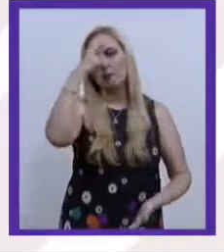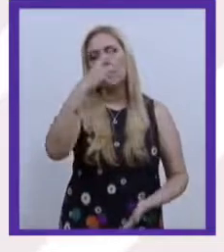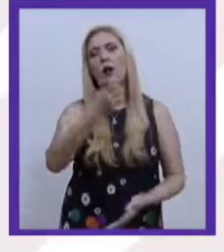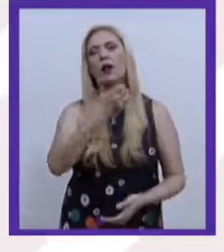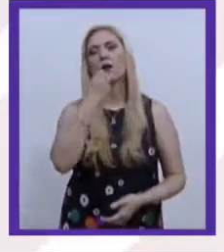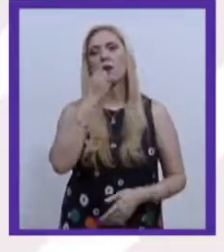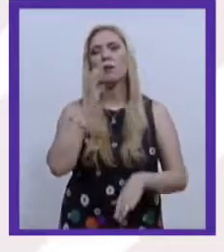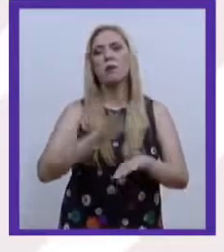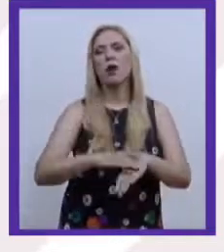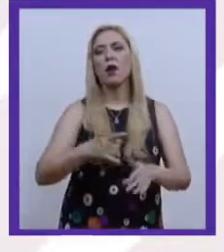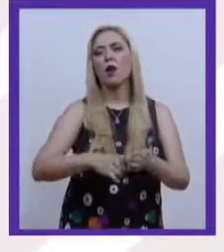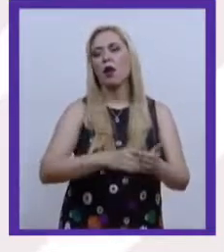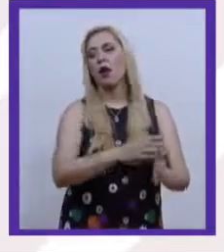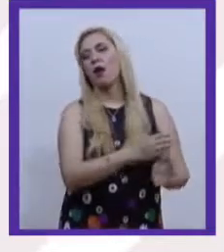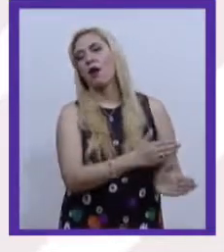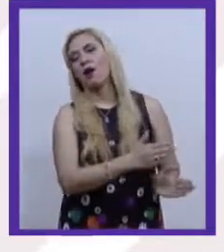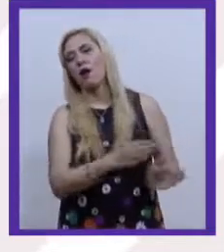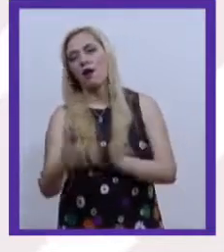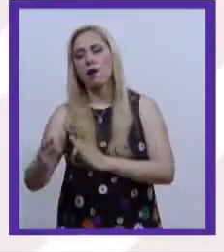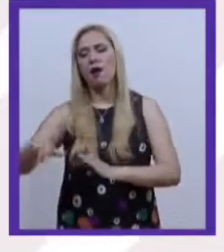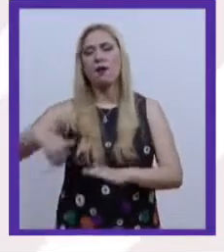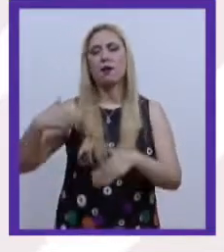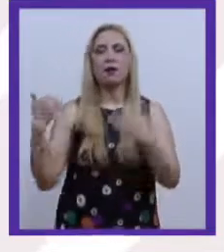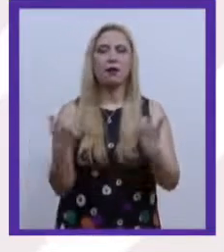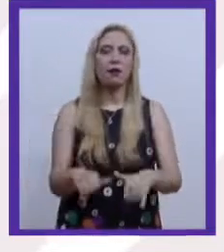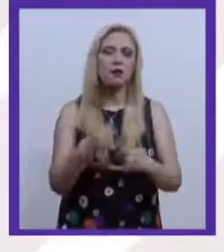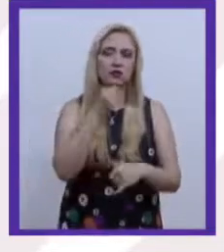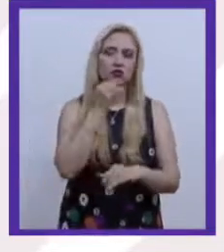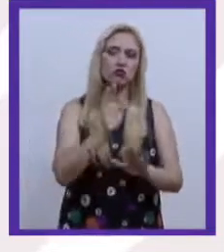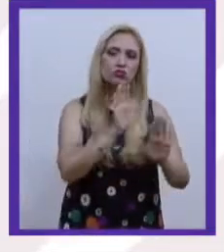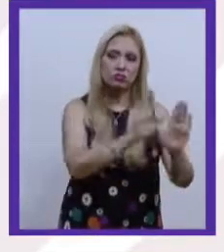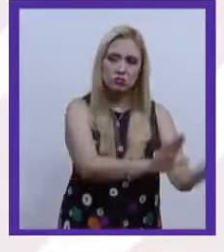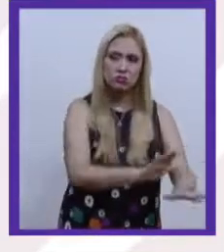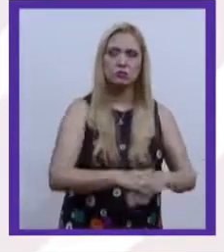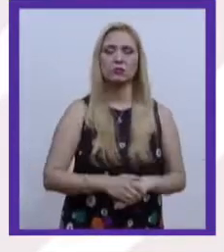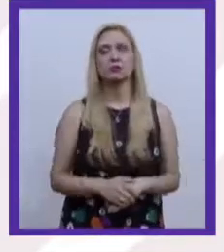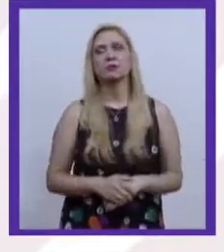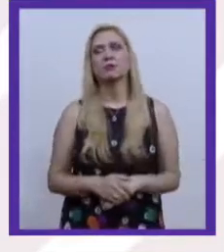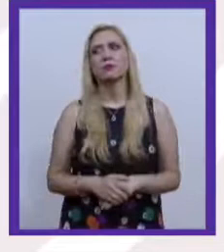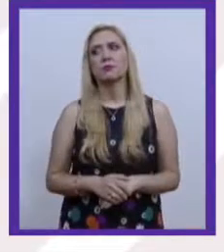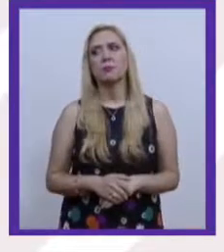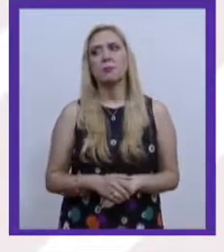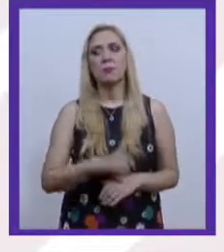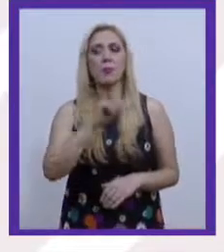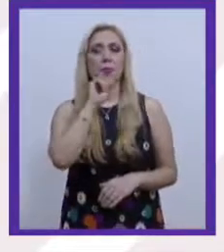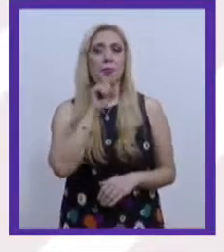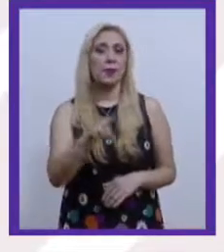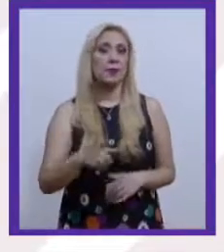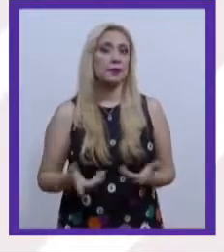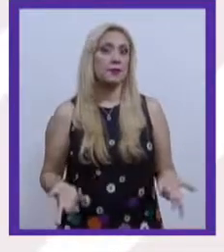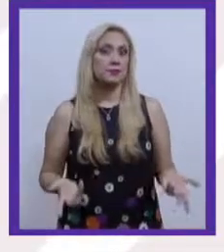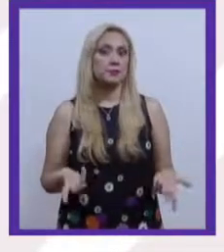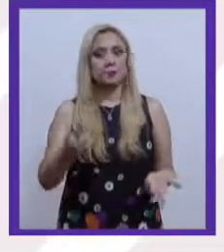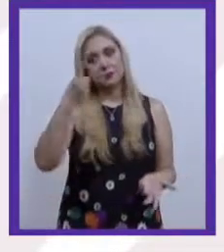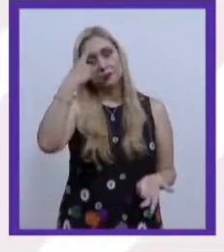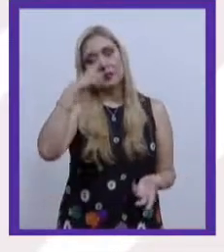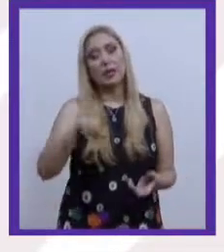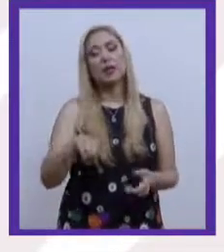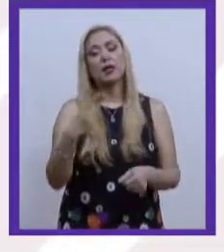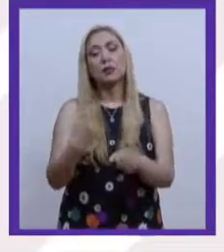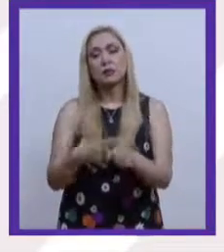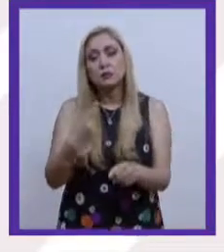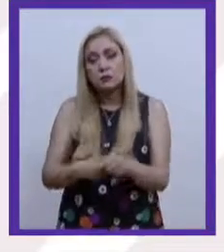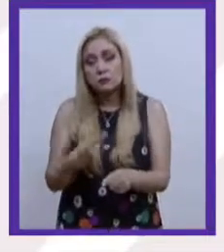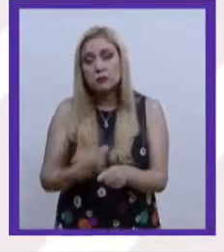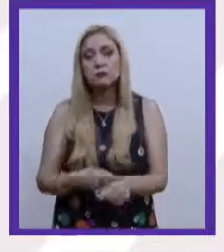y cubrir ese tema del derecho al cuidado, y pues ni se diga en el tema de justamente de cuidados para enfermos, o sea,